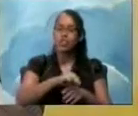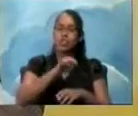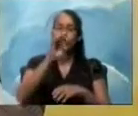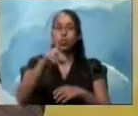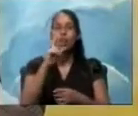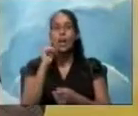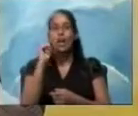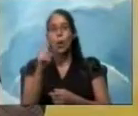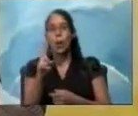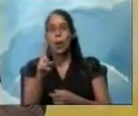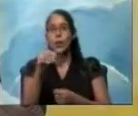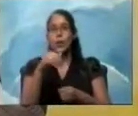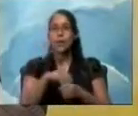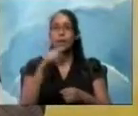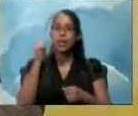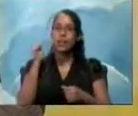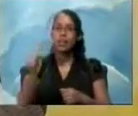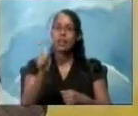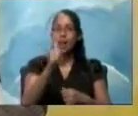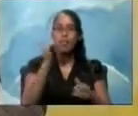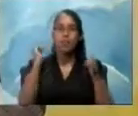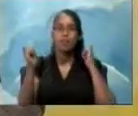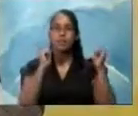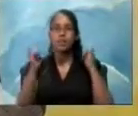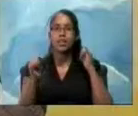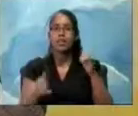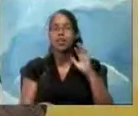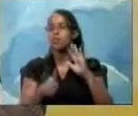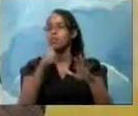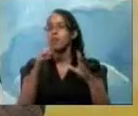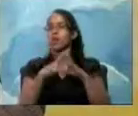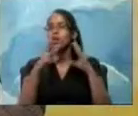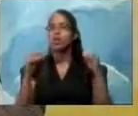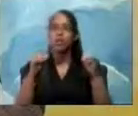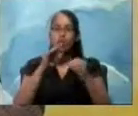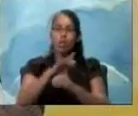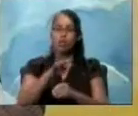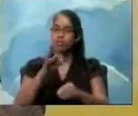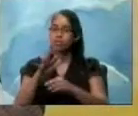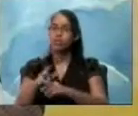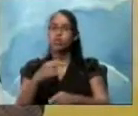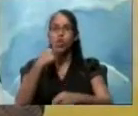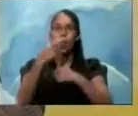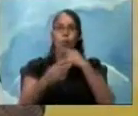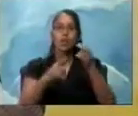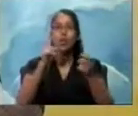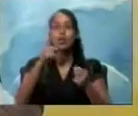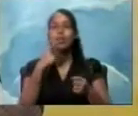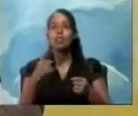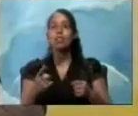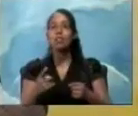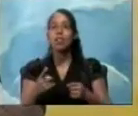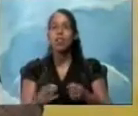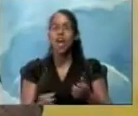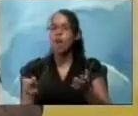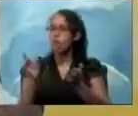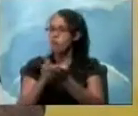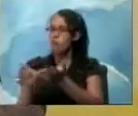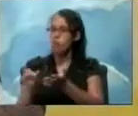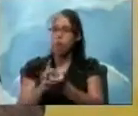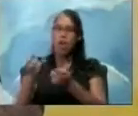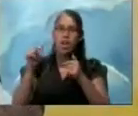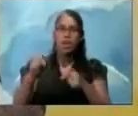uno en cada fiesta, mas toda la multitud dio voces a una diciendo: fuera con este